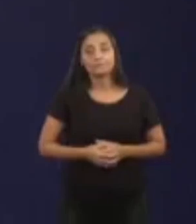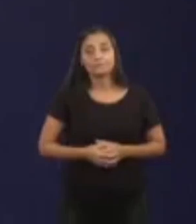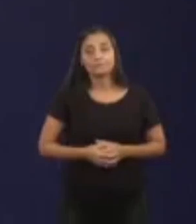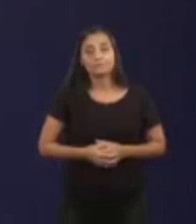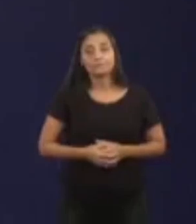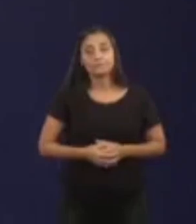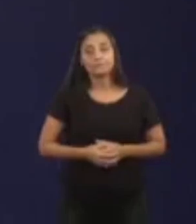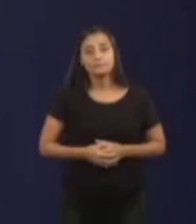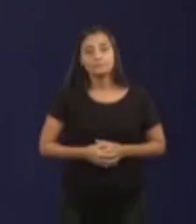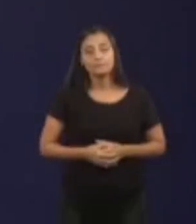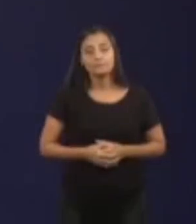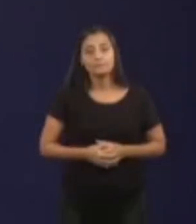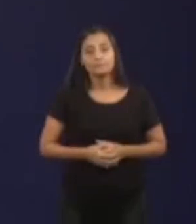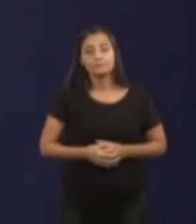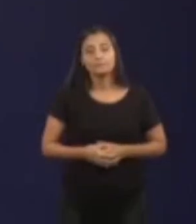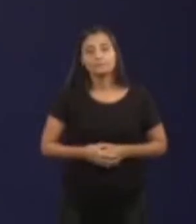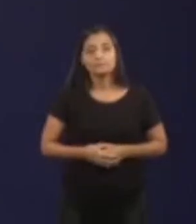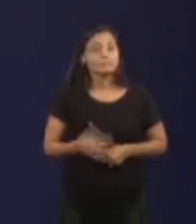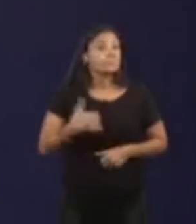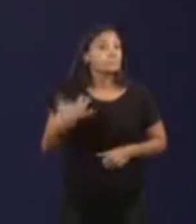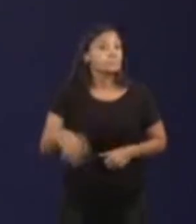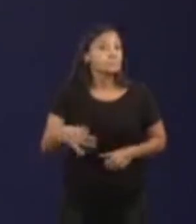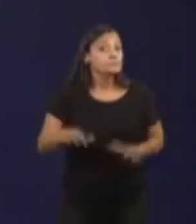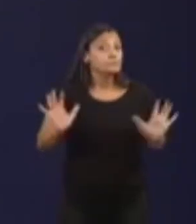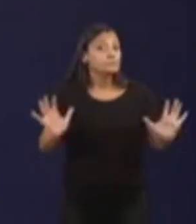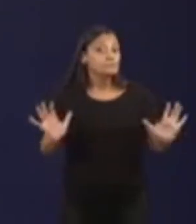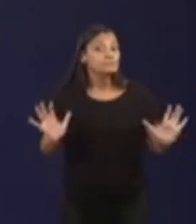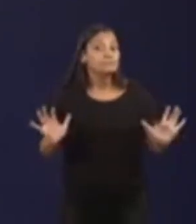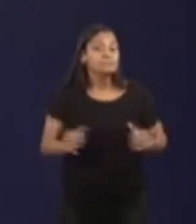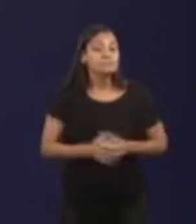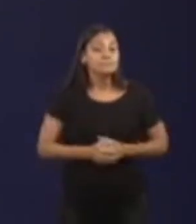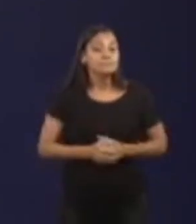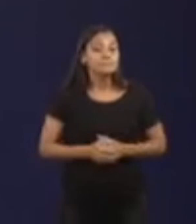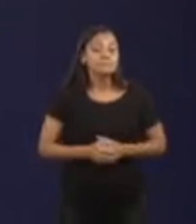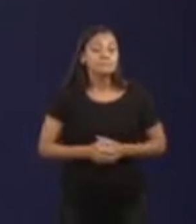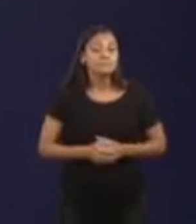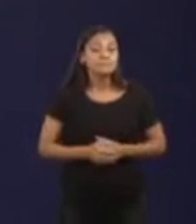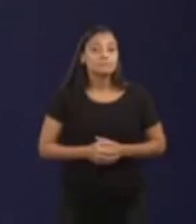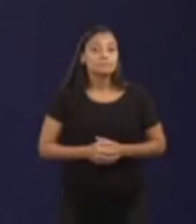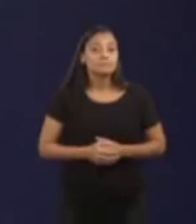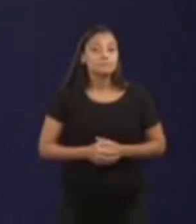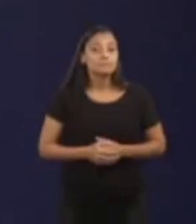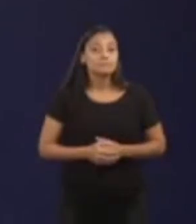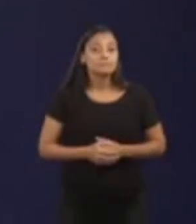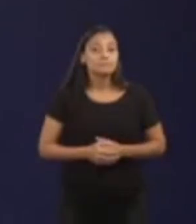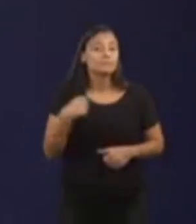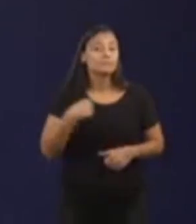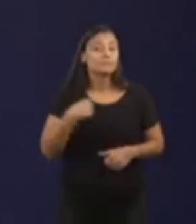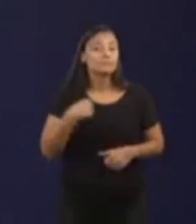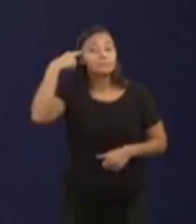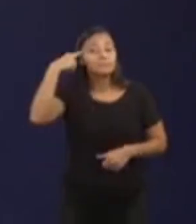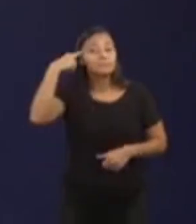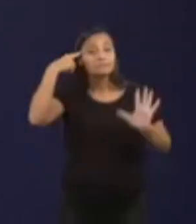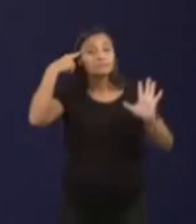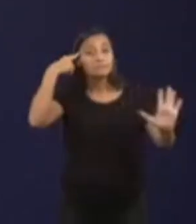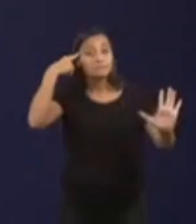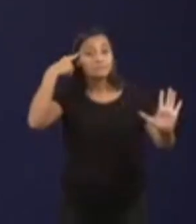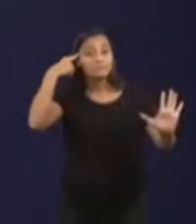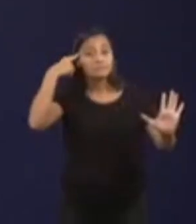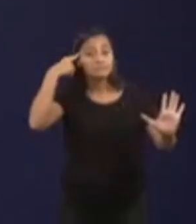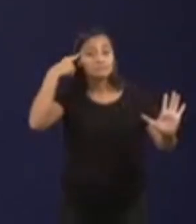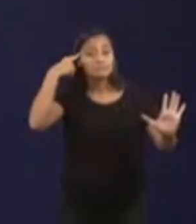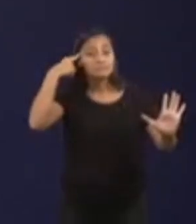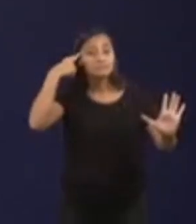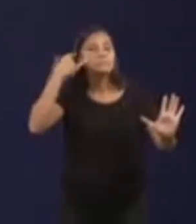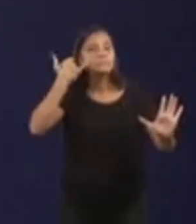principio tengo que que en principio hacer tal vez tener en mi pensamiento su